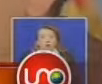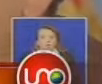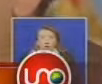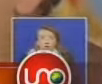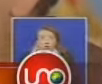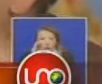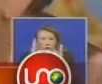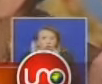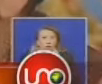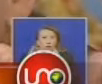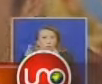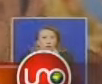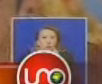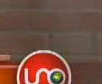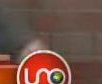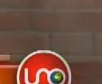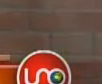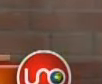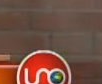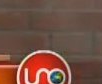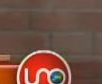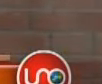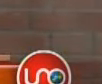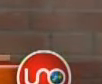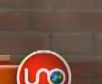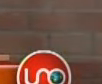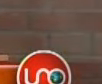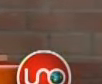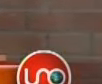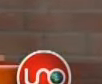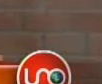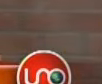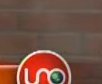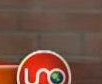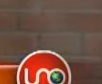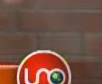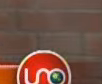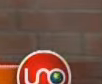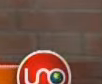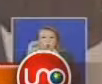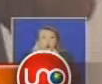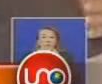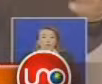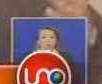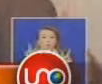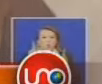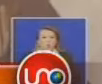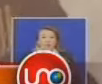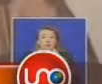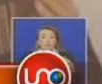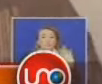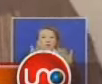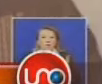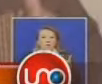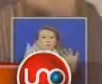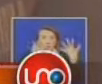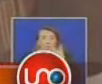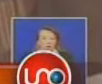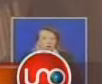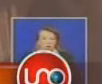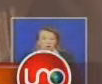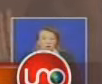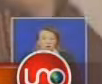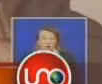delincuente, el otro no. Tienen la doble moral, ¿no? Después de aceptar nuevamente las disculpas del presidente Uribe, Correa dijo que su país se está preparando